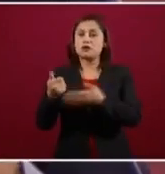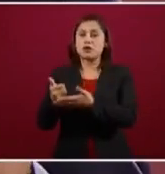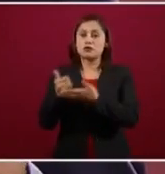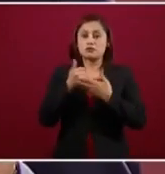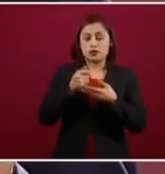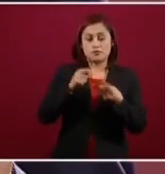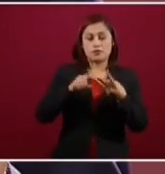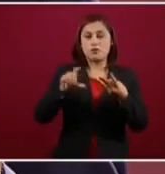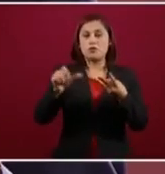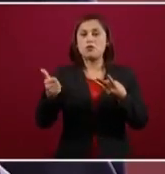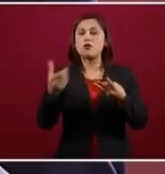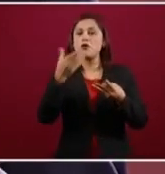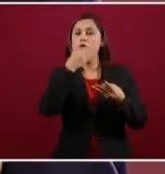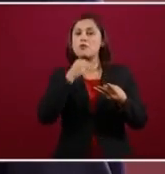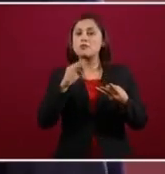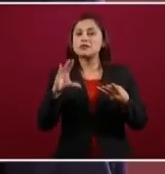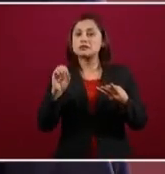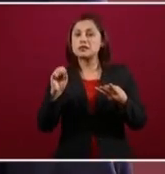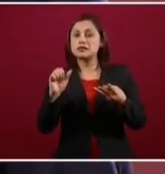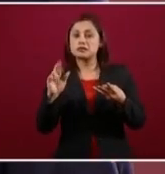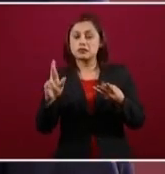yo.